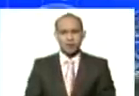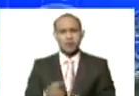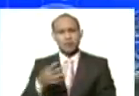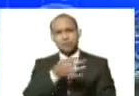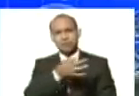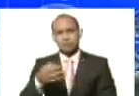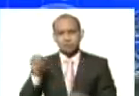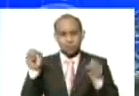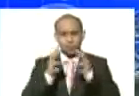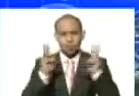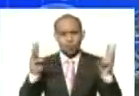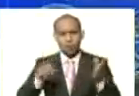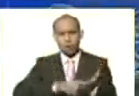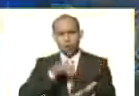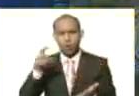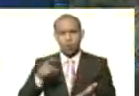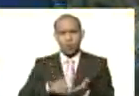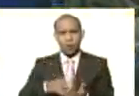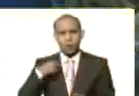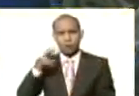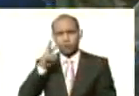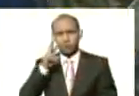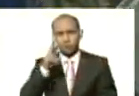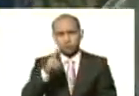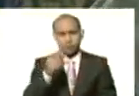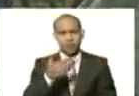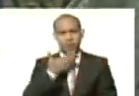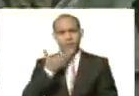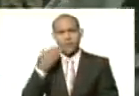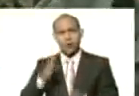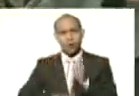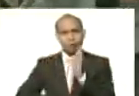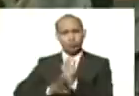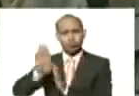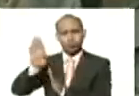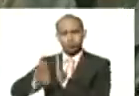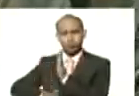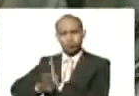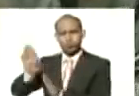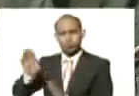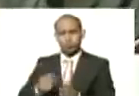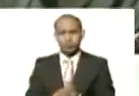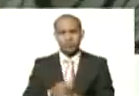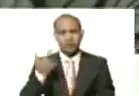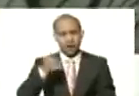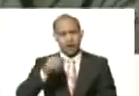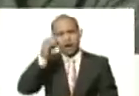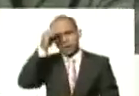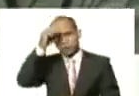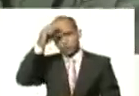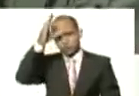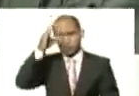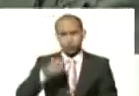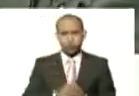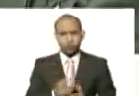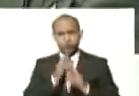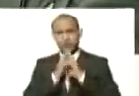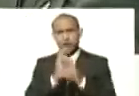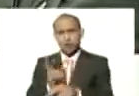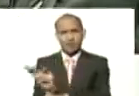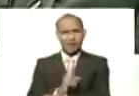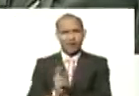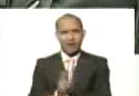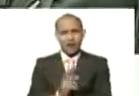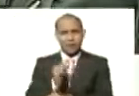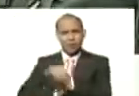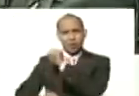verdaderamente impresionante. Creo que cada vez estamos en una mejor situación para tener la capacidad de reacción inmediata